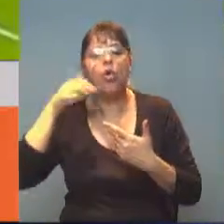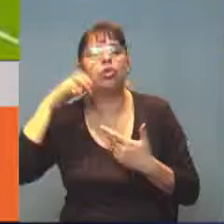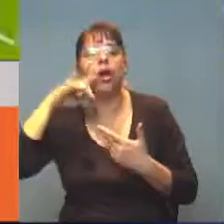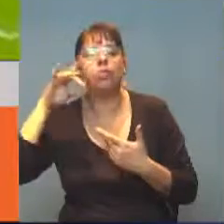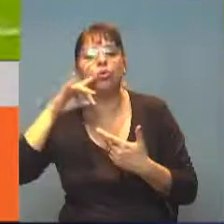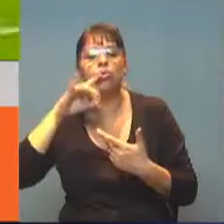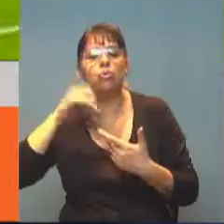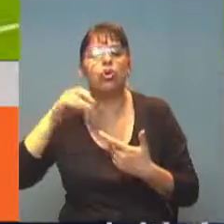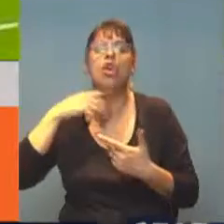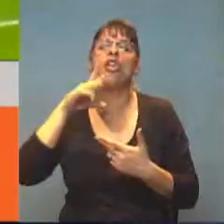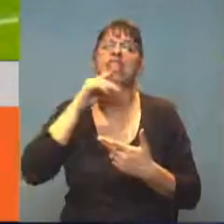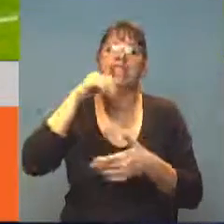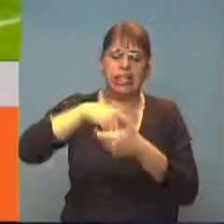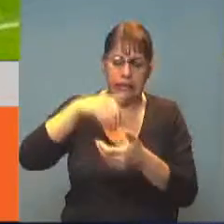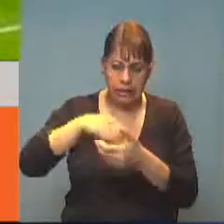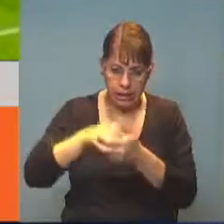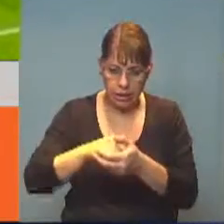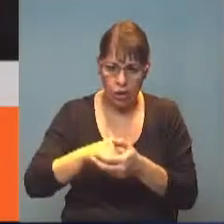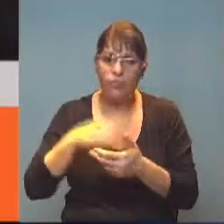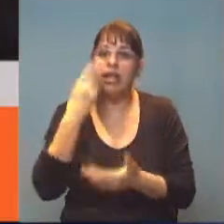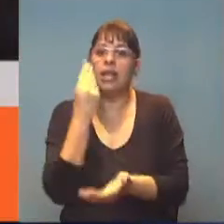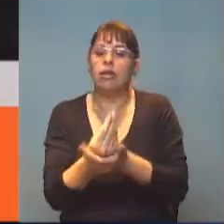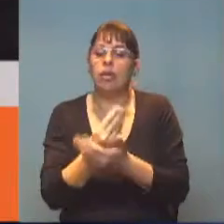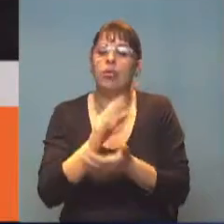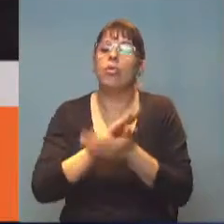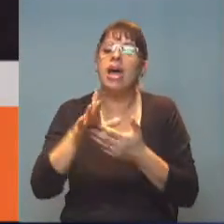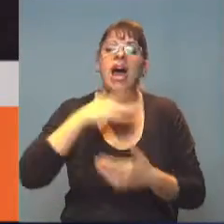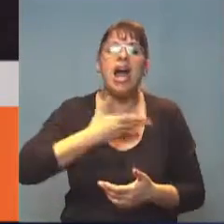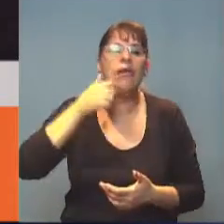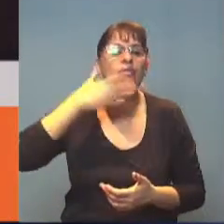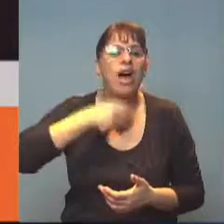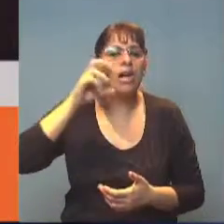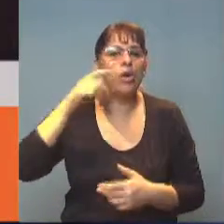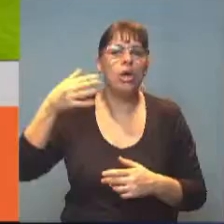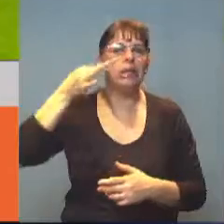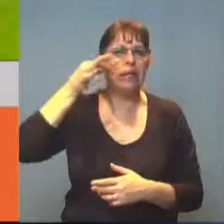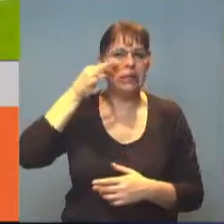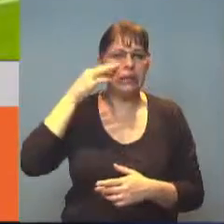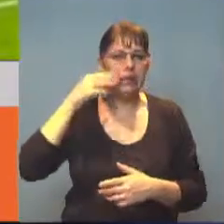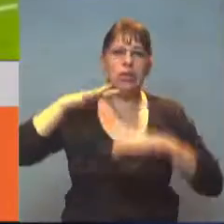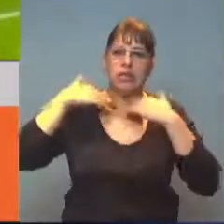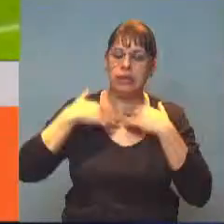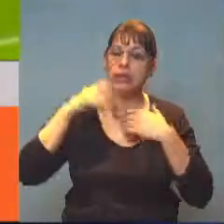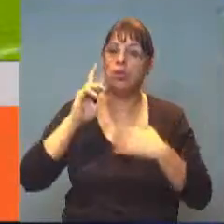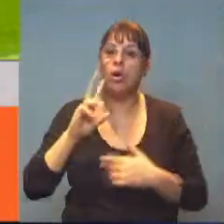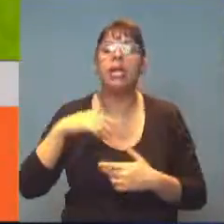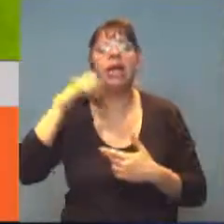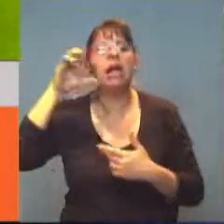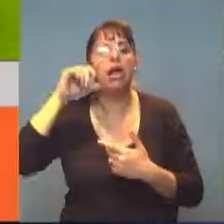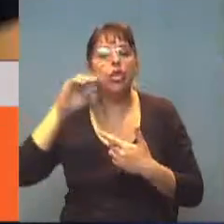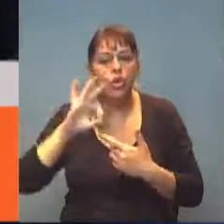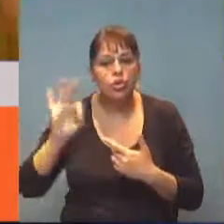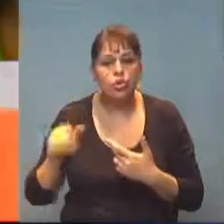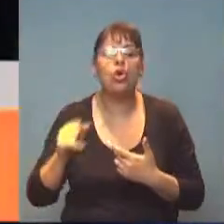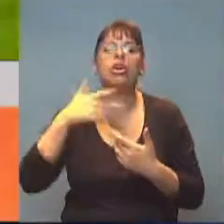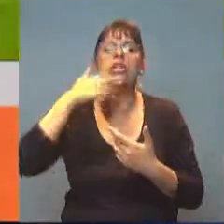DT interino. El flamante entrenador Gustavo Alfaro fue testigo en el palco de los dobletes de Tacuara Cardoso y